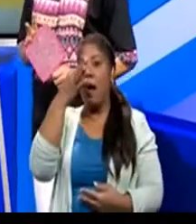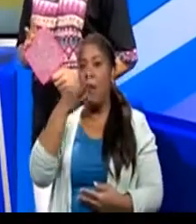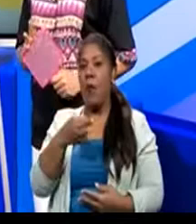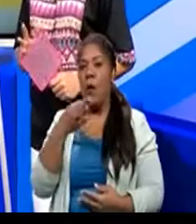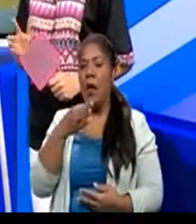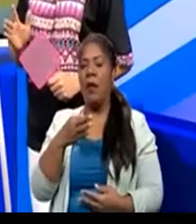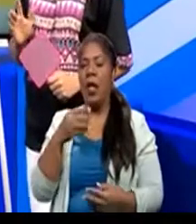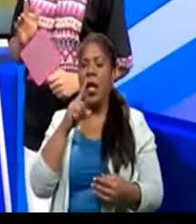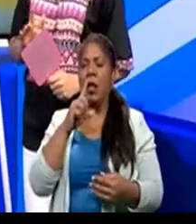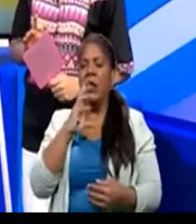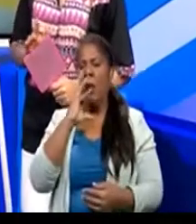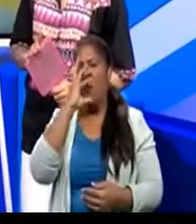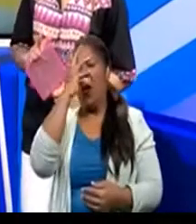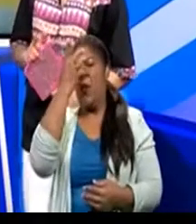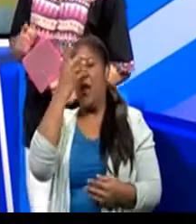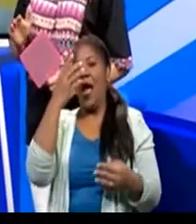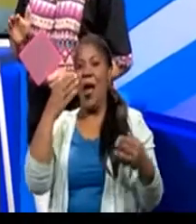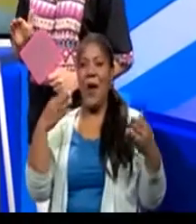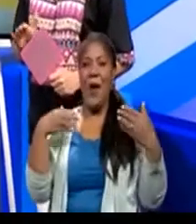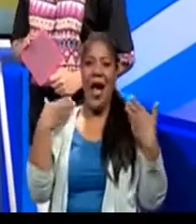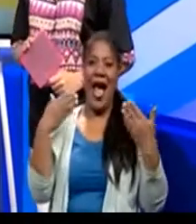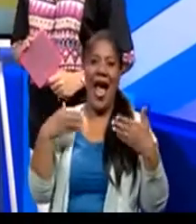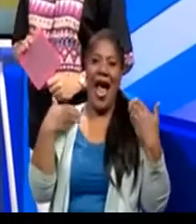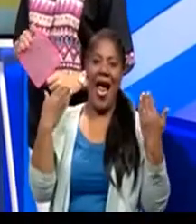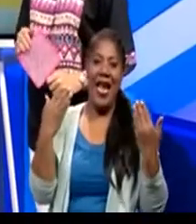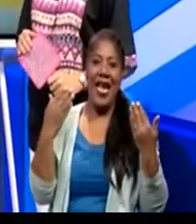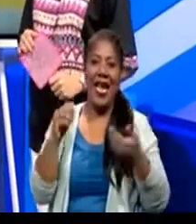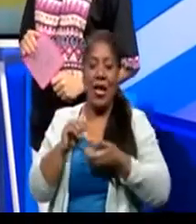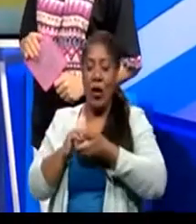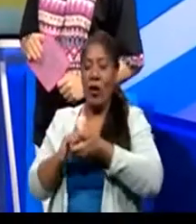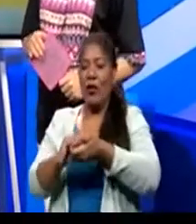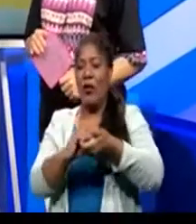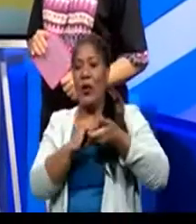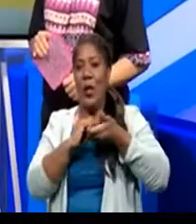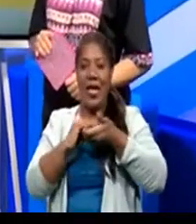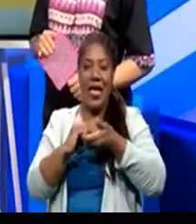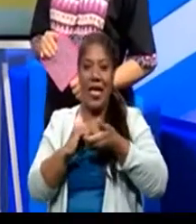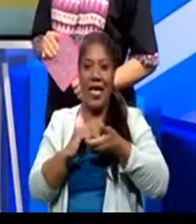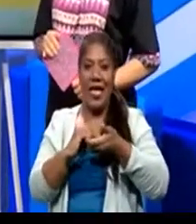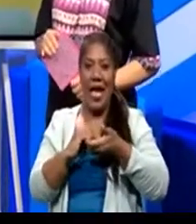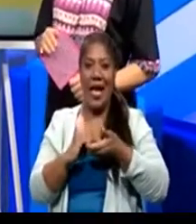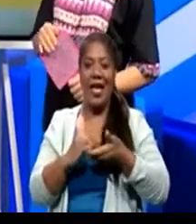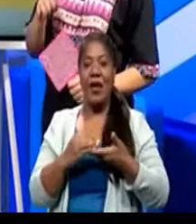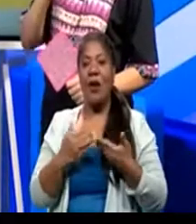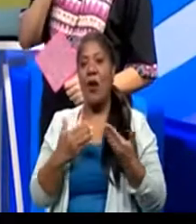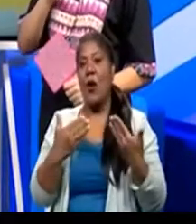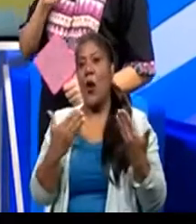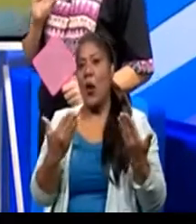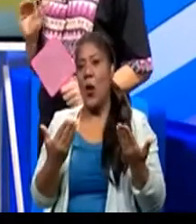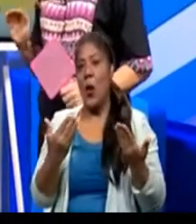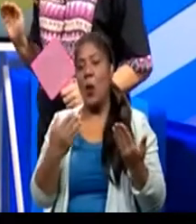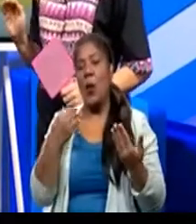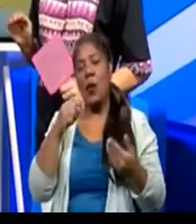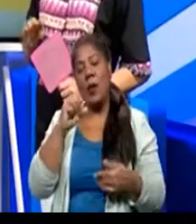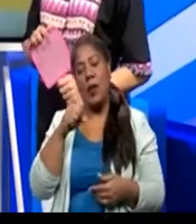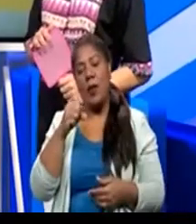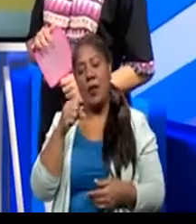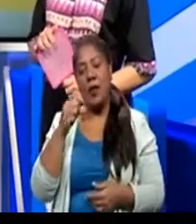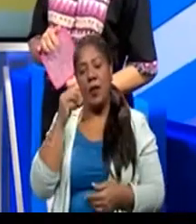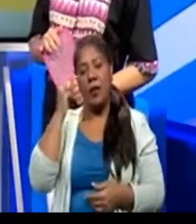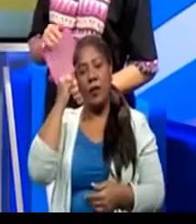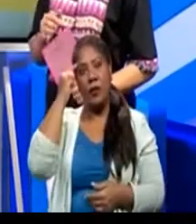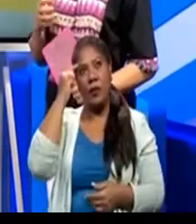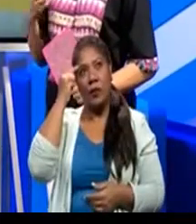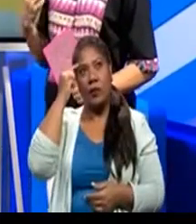muy serios, si cooperamos en casa, si somos solidarios. Y bueno, podemos hacer como esa reflexión de